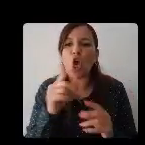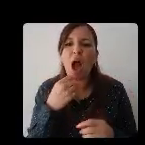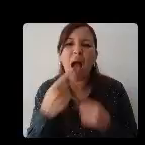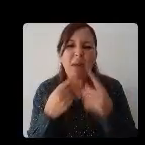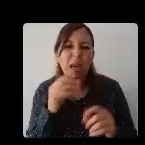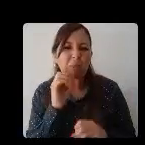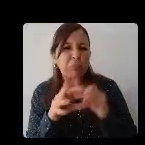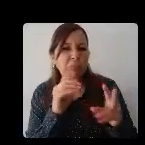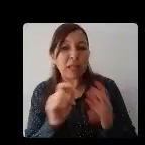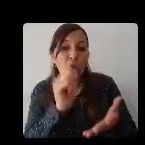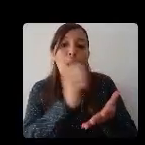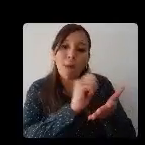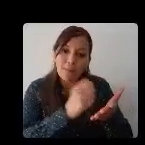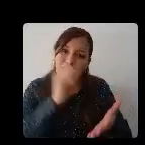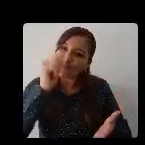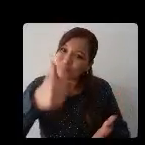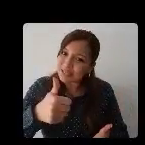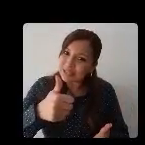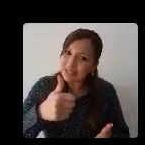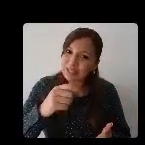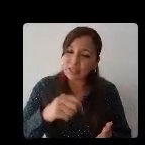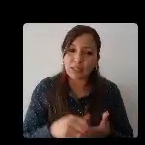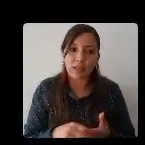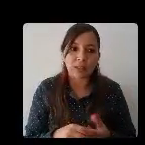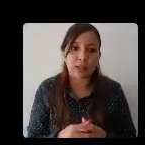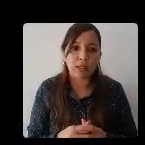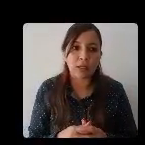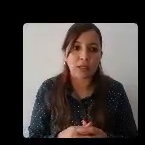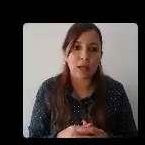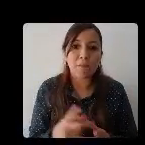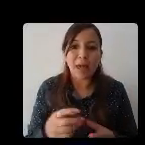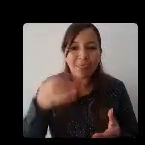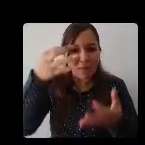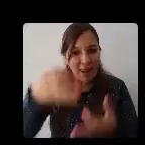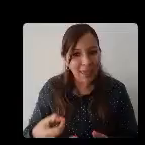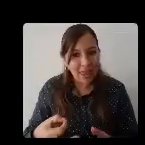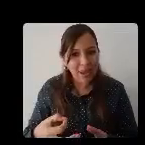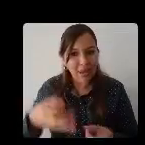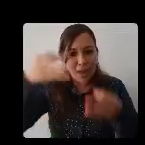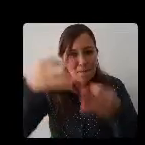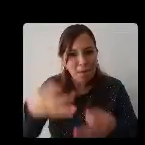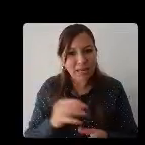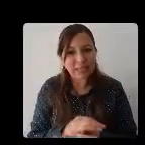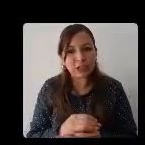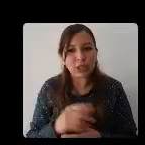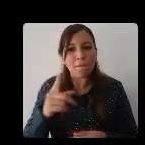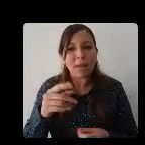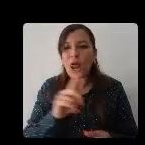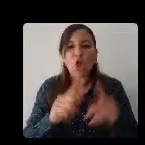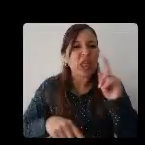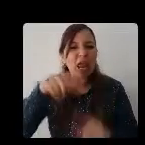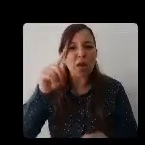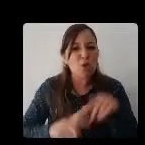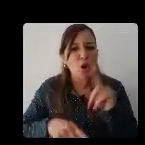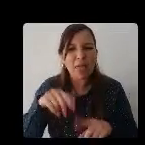trabajar legalmente, ¿no? Con ciertos problemas que vienen cuando no se trabaja legalmente. Y eso es un poco que nos